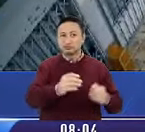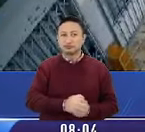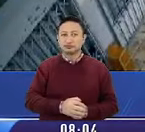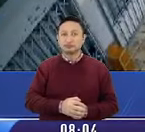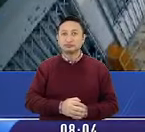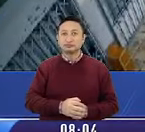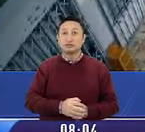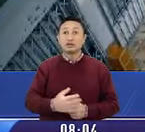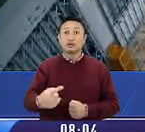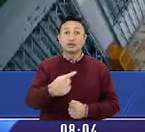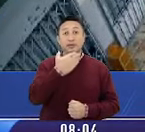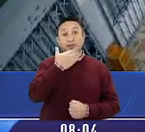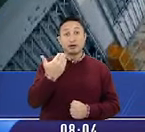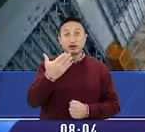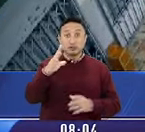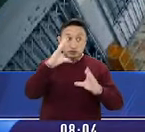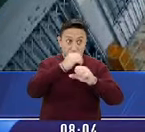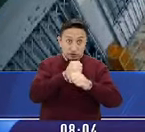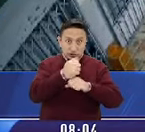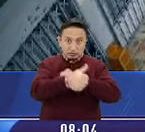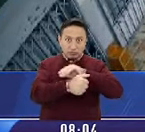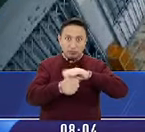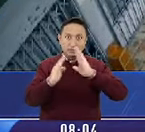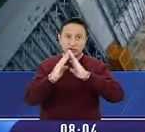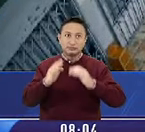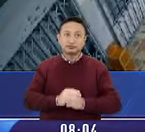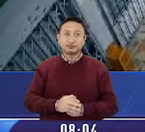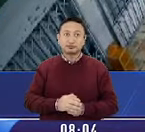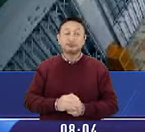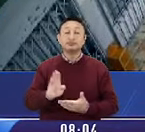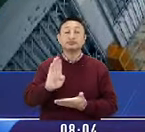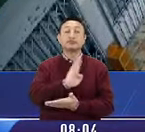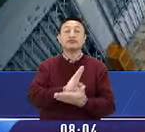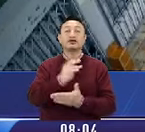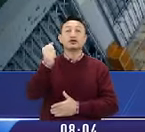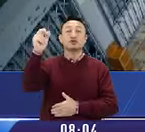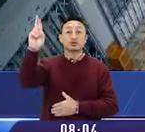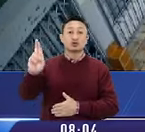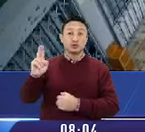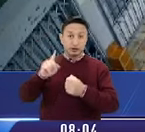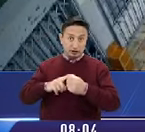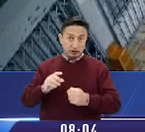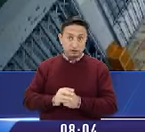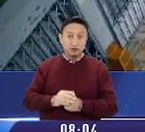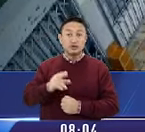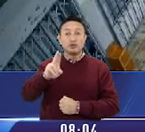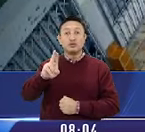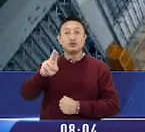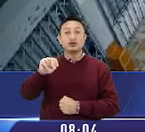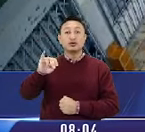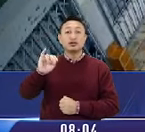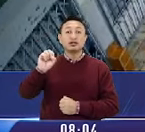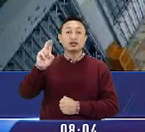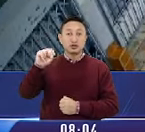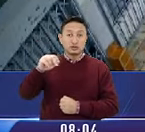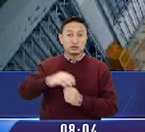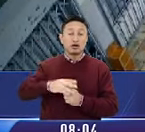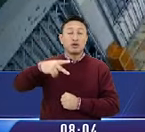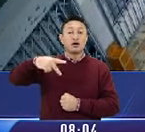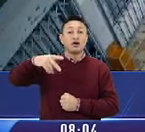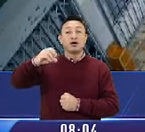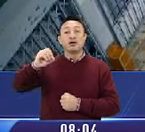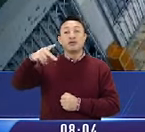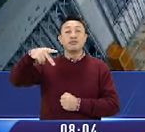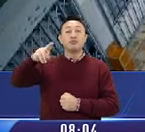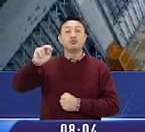estar en casa cuando la noche llega. Este es el barrio Unión Popular, al sur de Quito, donde a la par de la soledad nocturna, un grupo de pillos